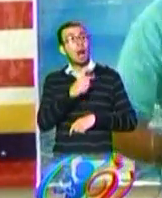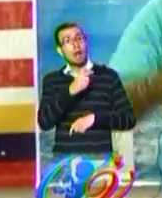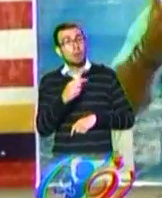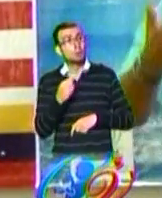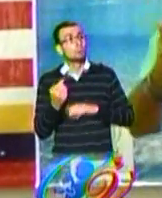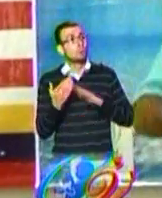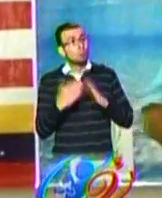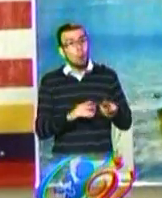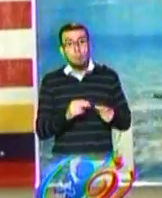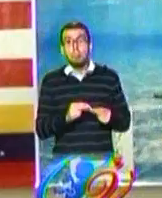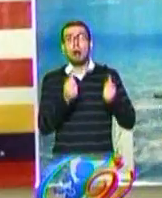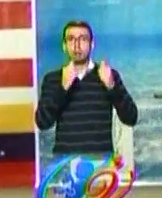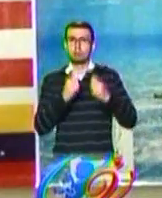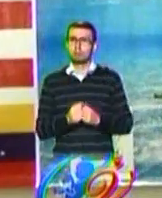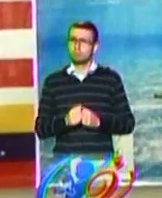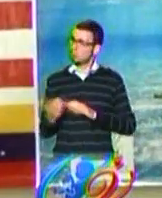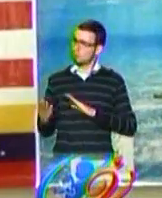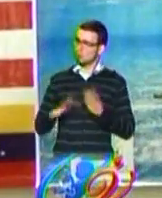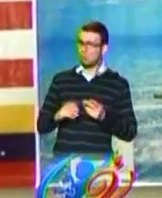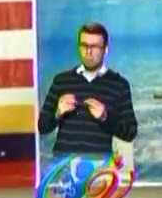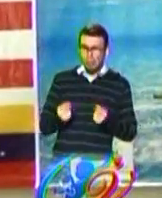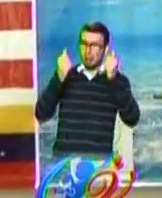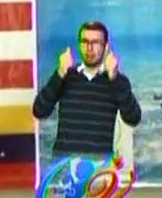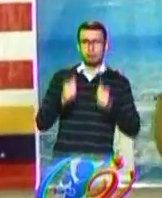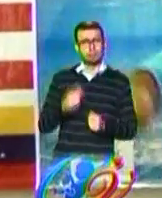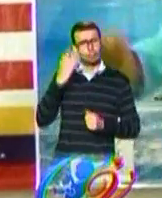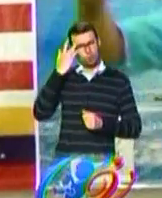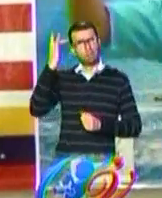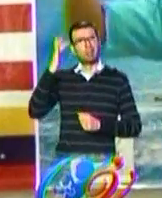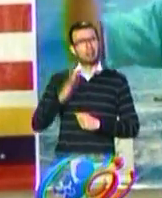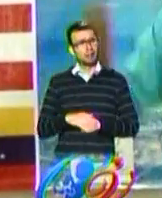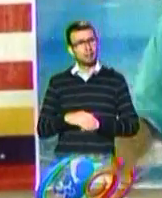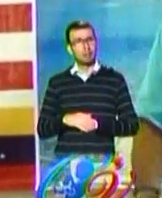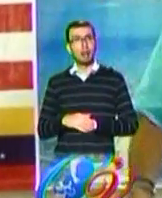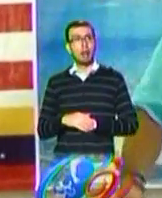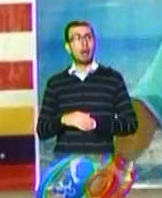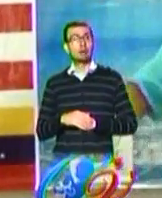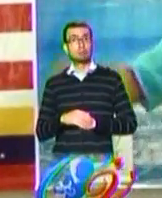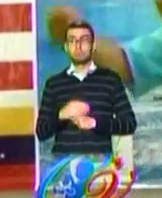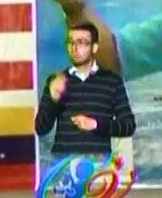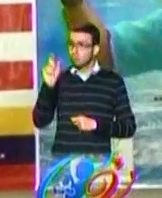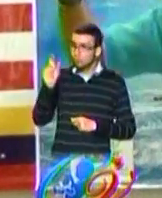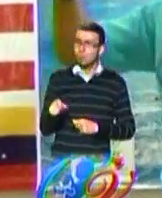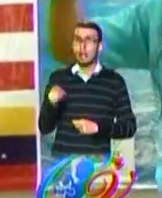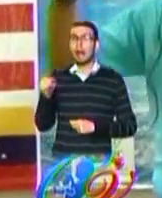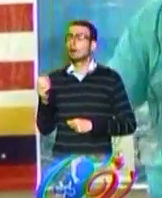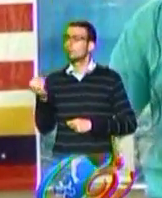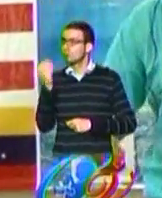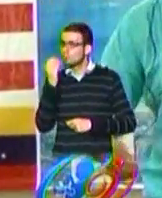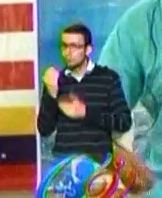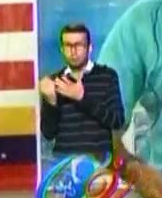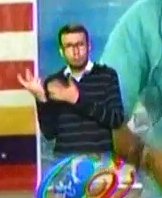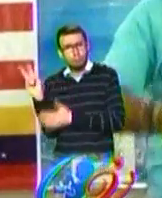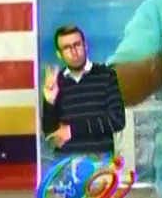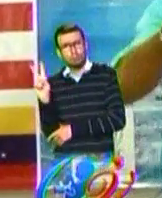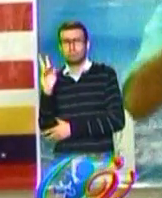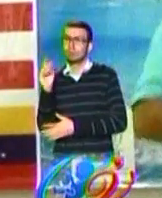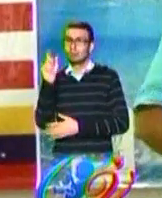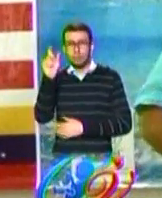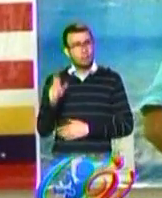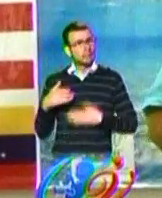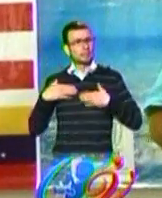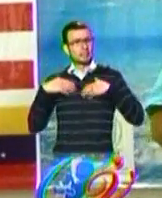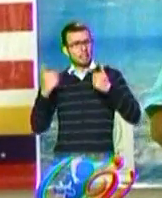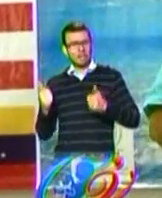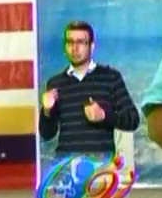repente. ¿Qué es morirse de repente? ¿Por qué un deportista, por qué una persona vegetariana, por qué una persona aparentemente sana se